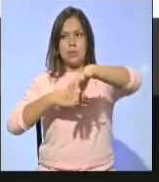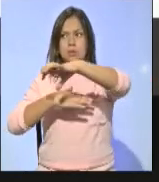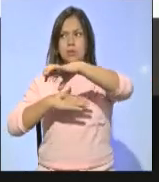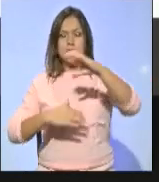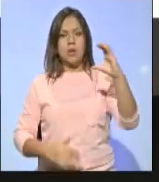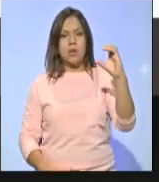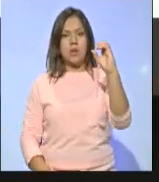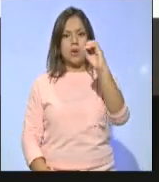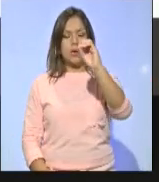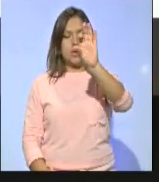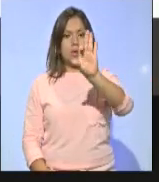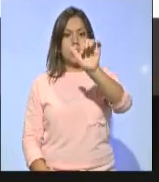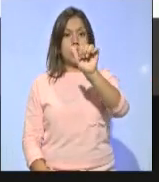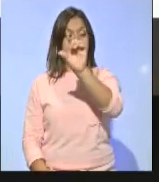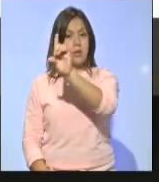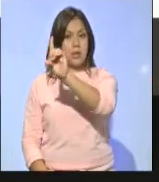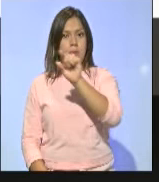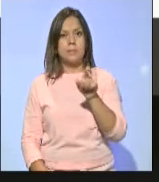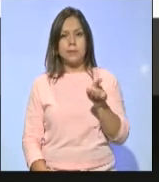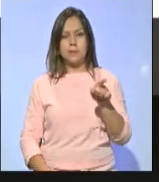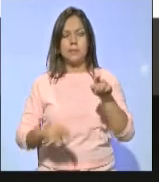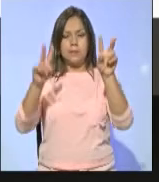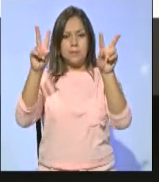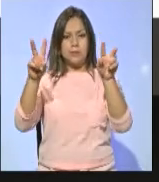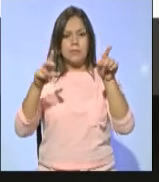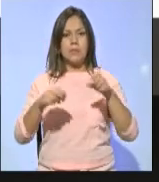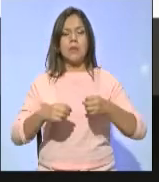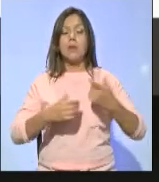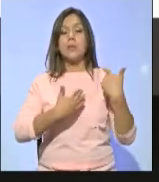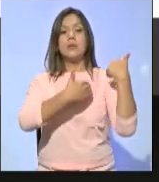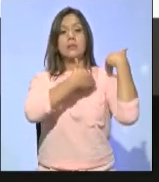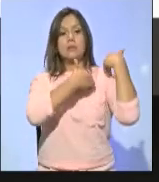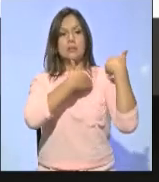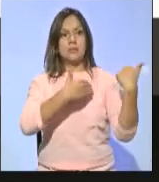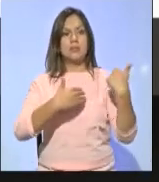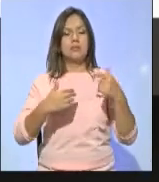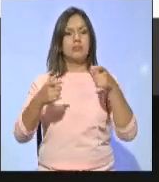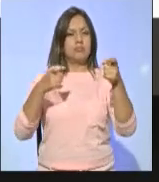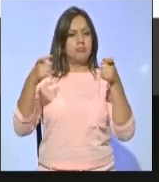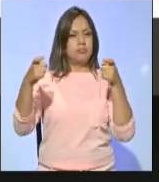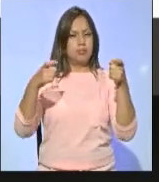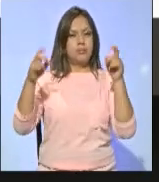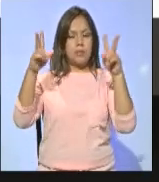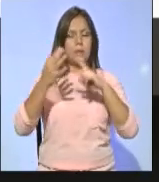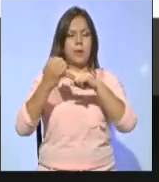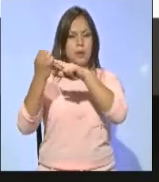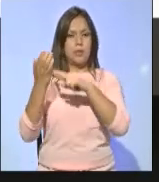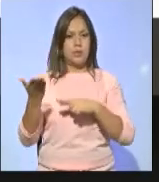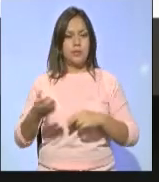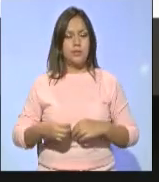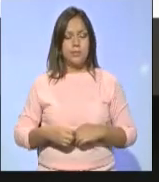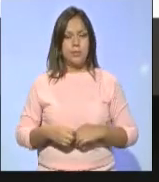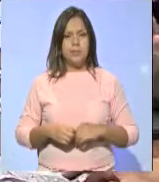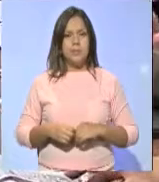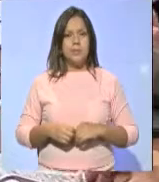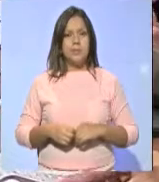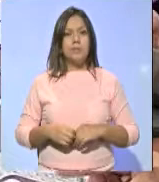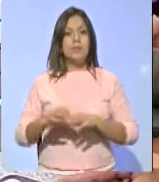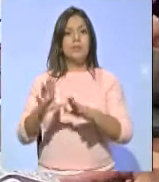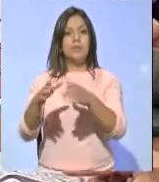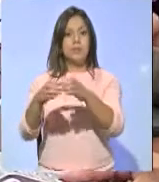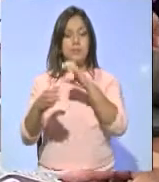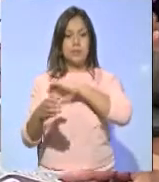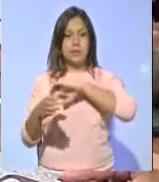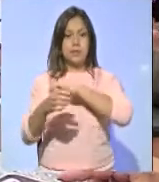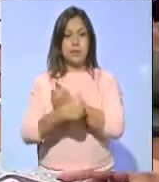COOTAD. Otros temas tratados son los referentes a las competencias y a la asignación de recursos. La Comisión de